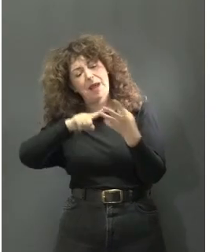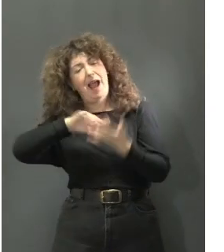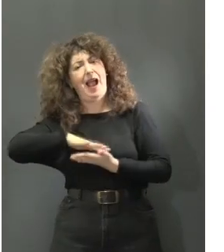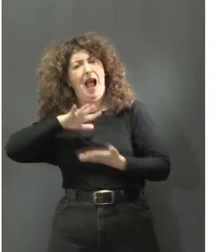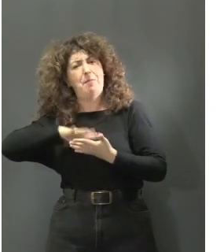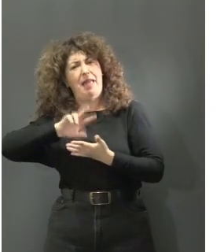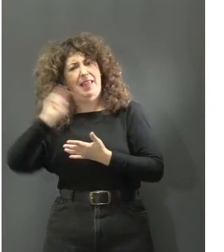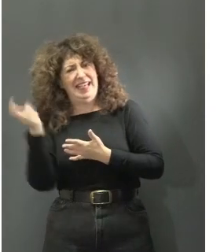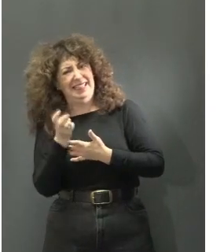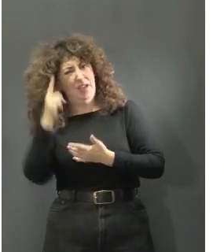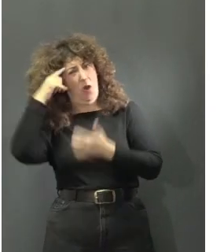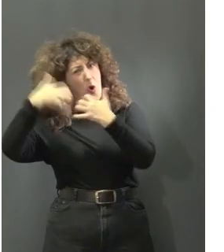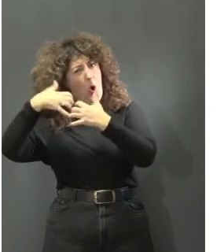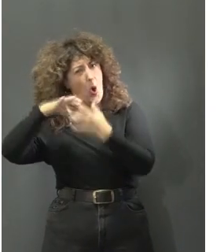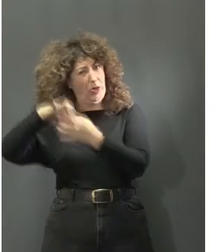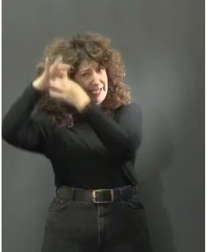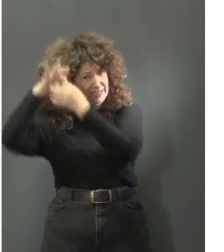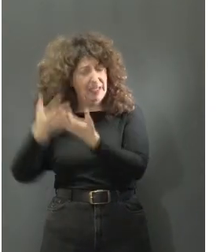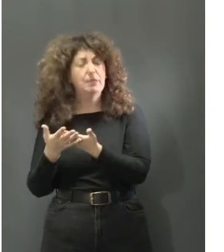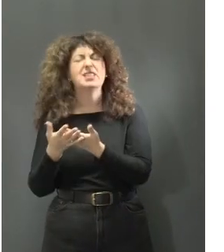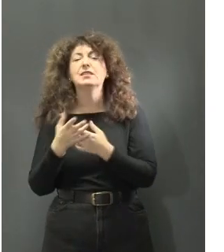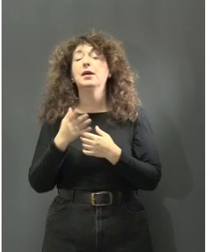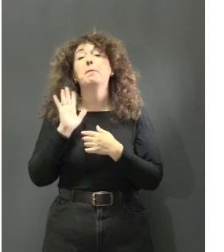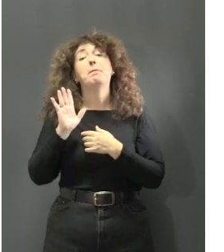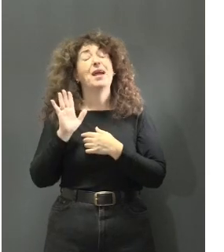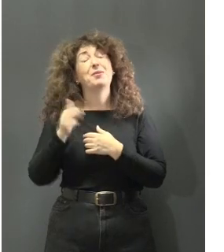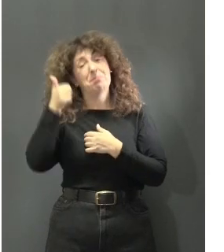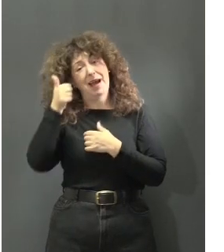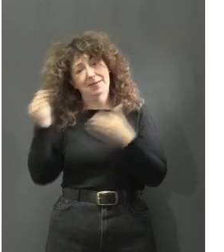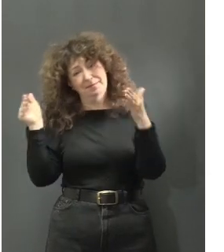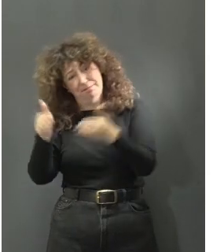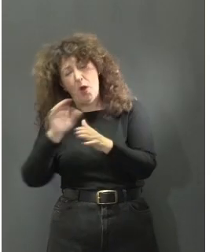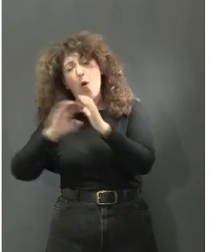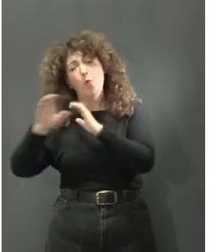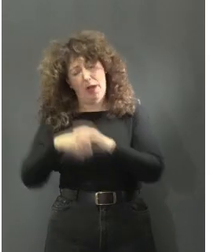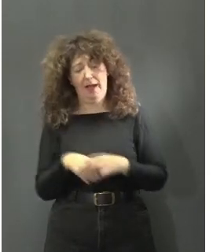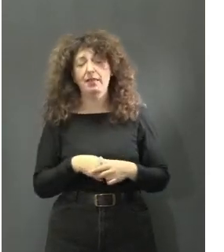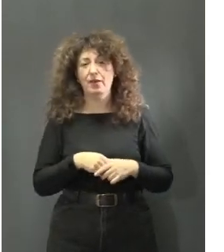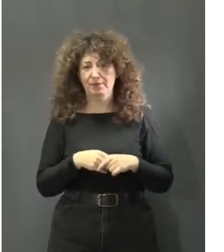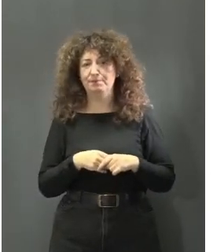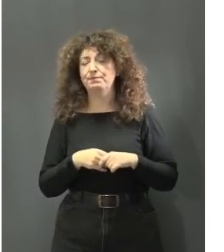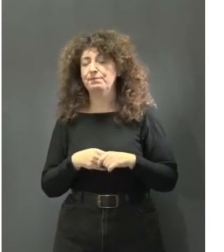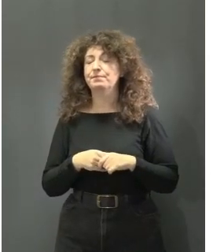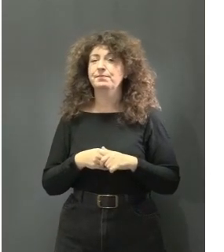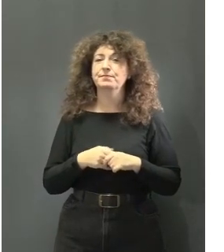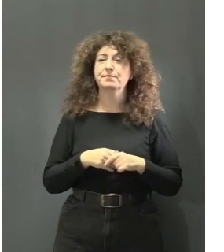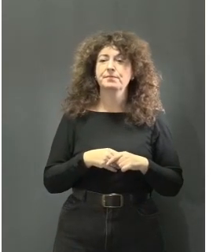capacidades cognitivas, pero por supuesto tiene mucho que ver con comunicación.